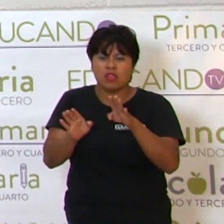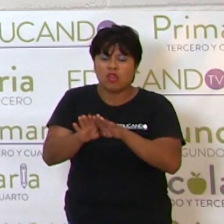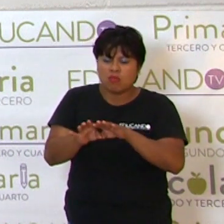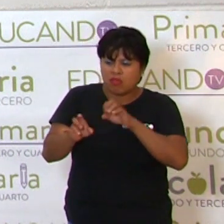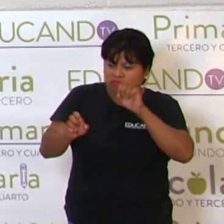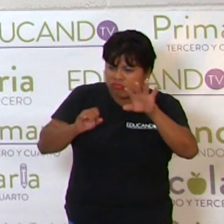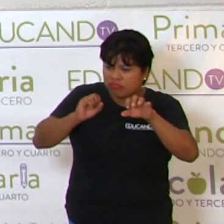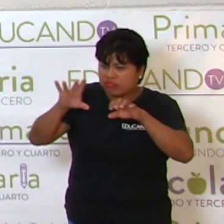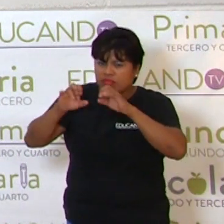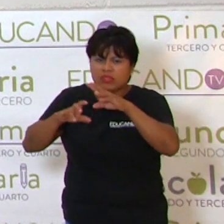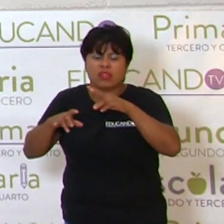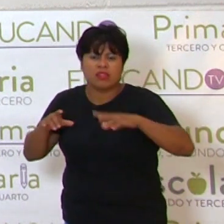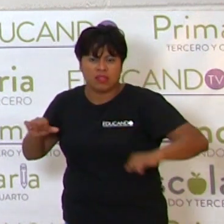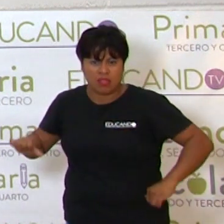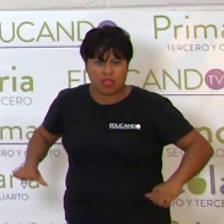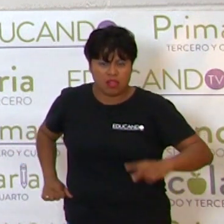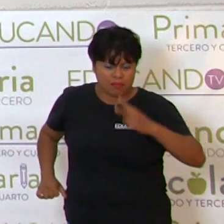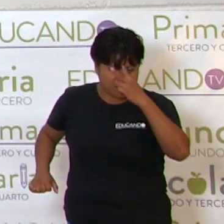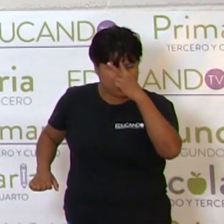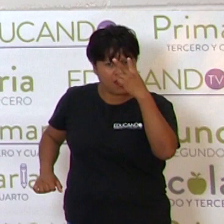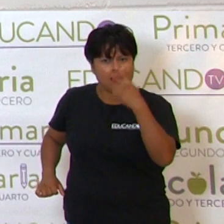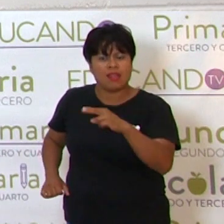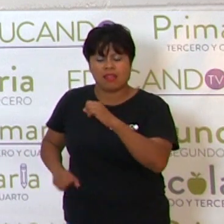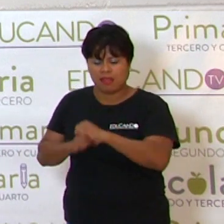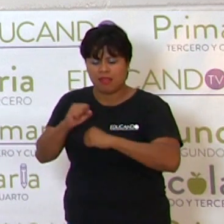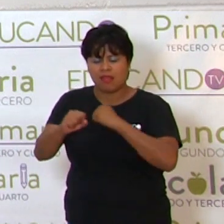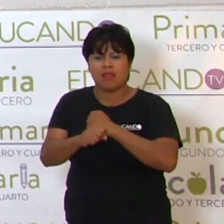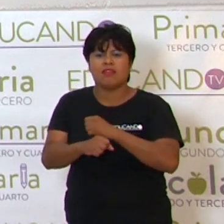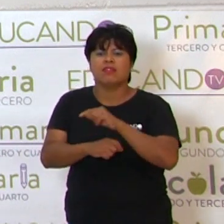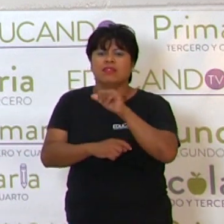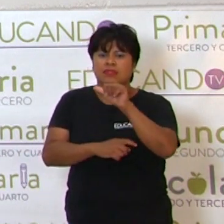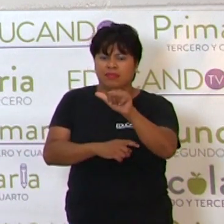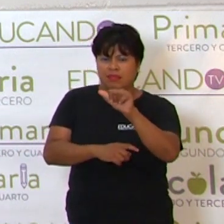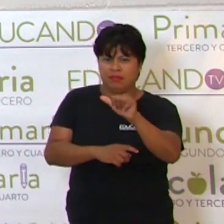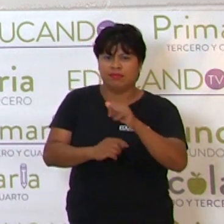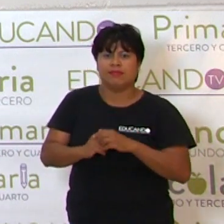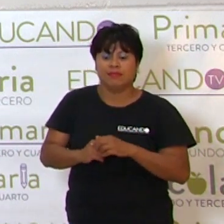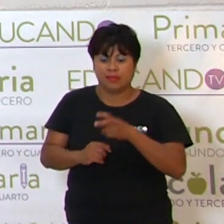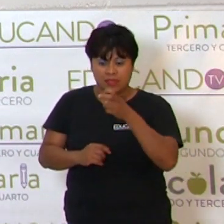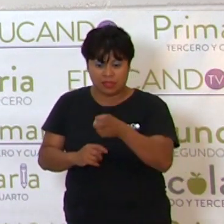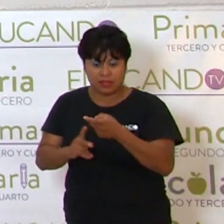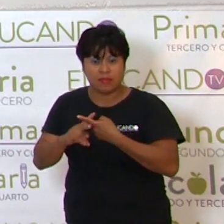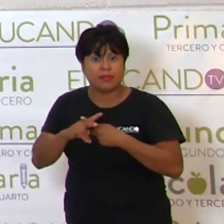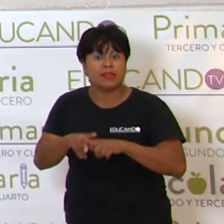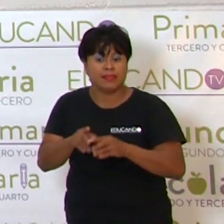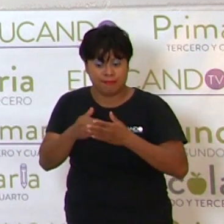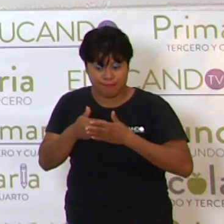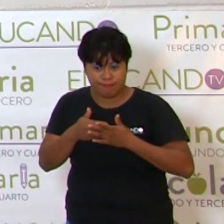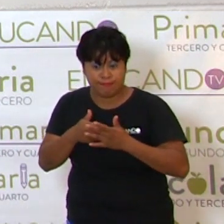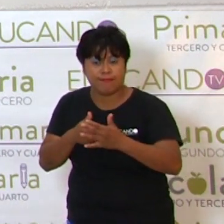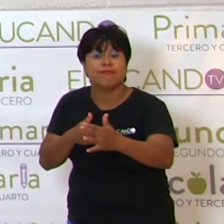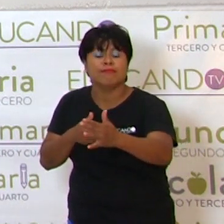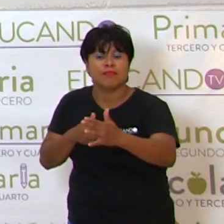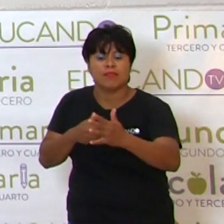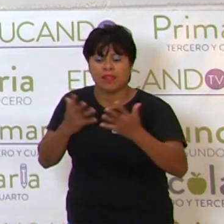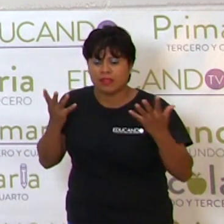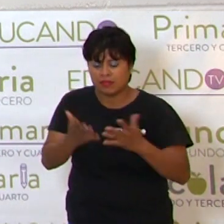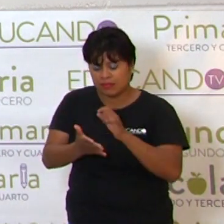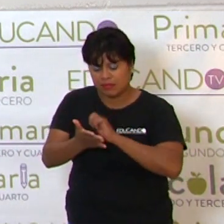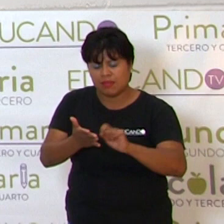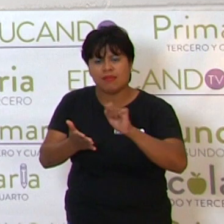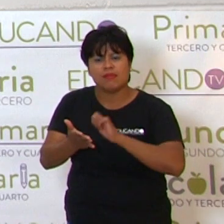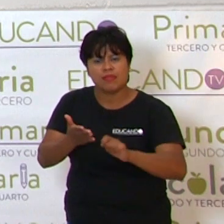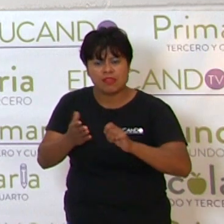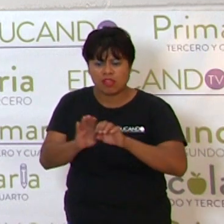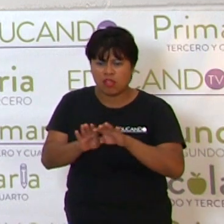dramaturgia mexicana en el siglo XVII. Y a partir de ahí ya se desarrolla la literatura,